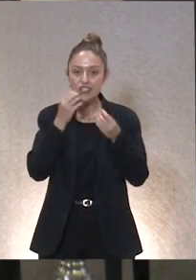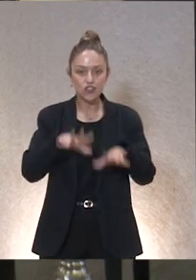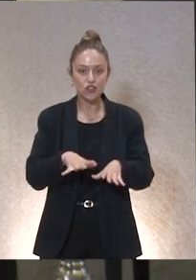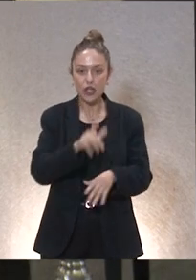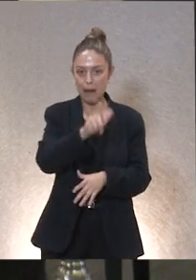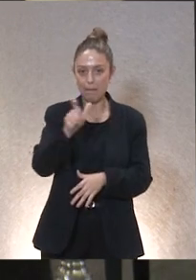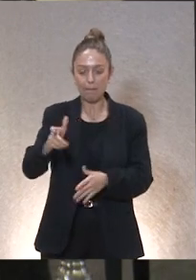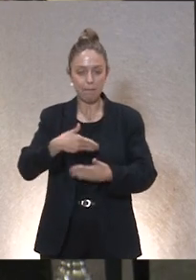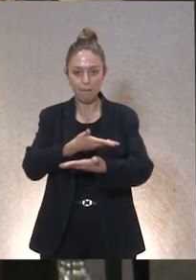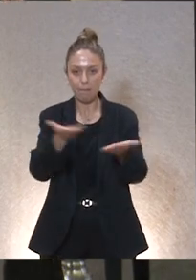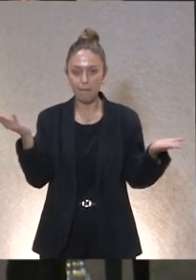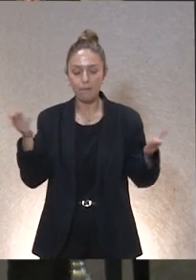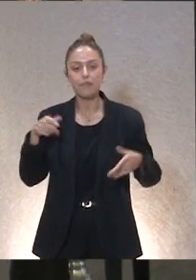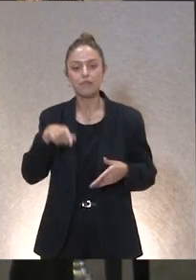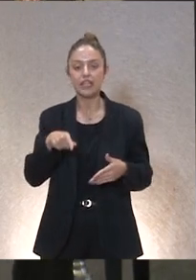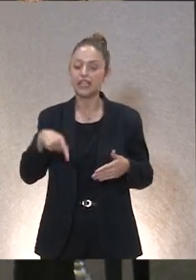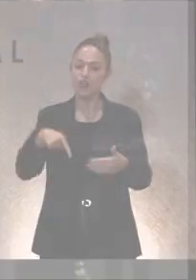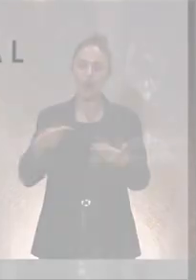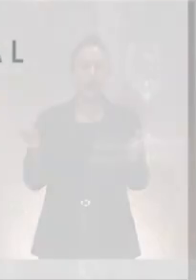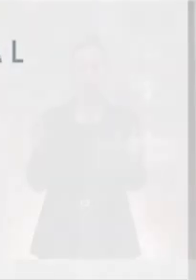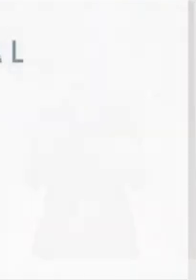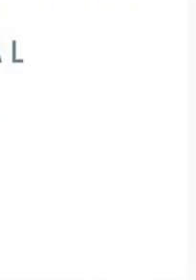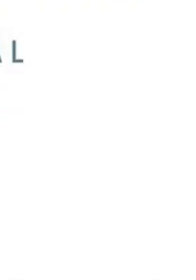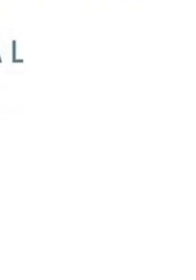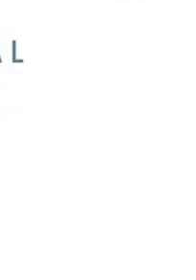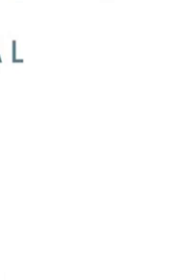acompañan en este encuentro para cerrar nuestra